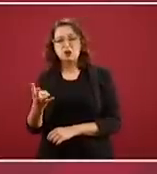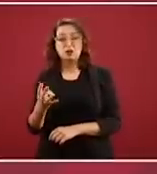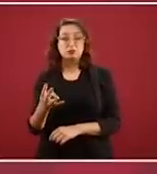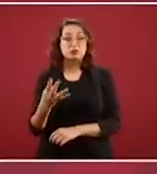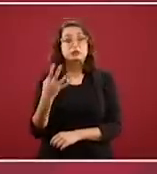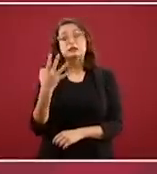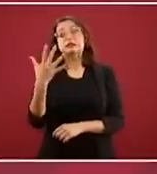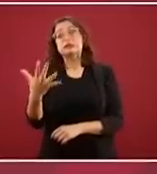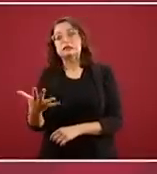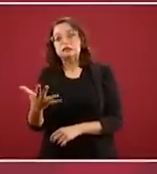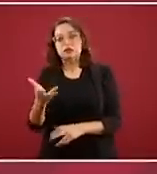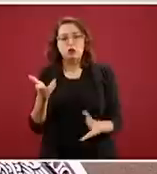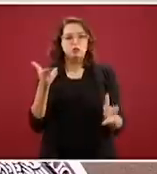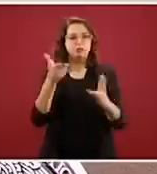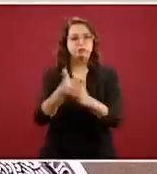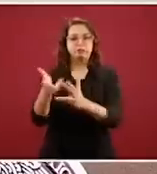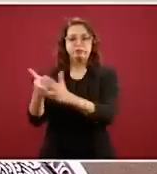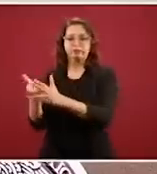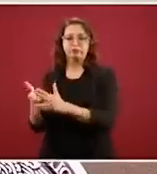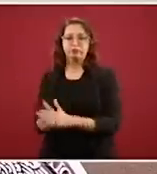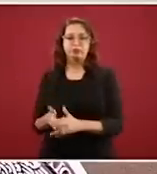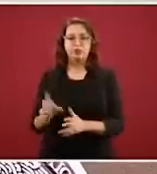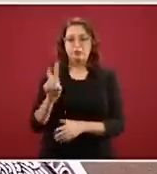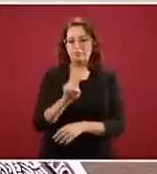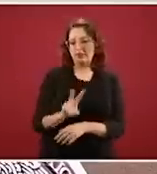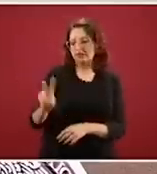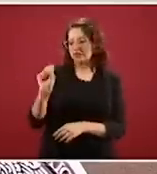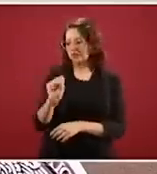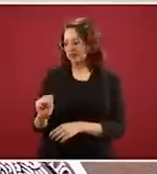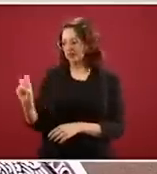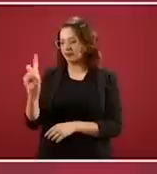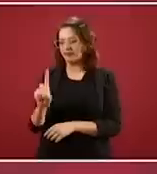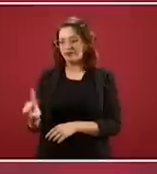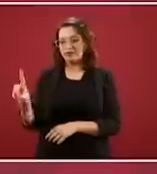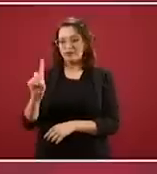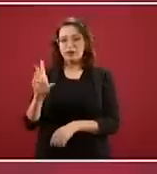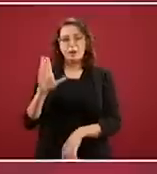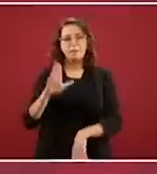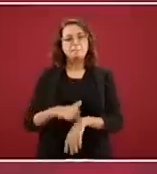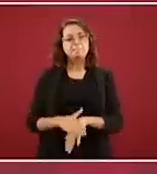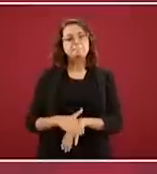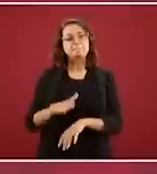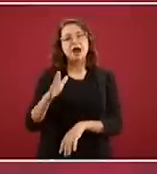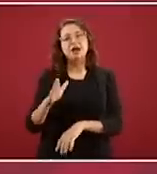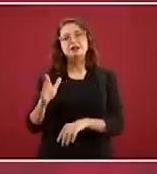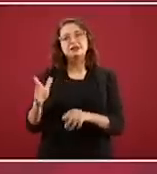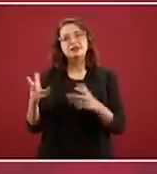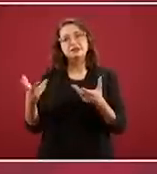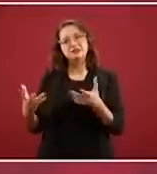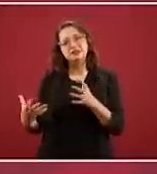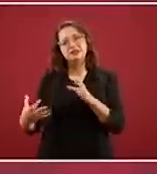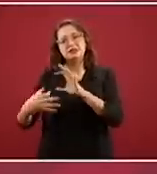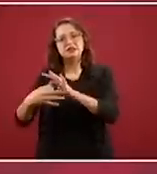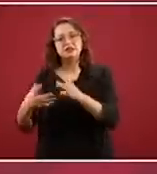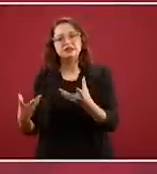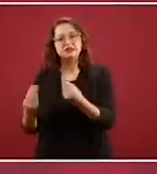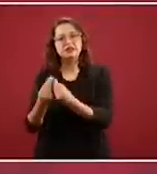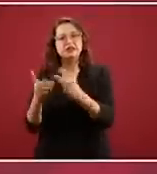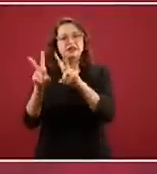3, 4, 5 los fines de semana, porque estaban más vinculados con el